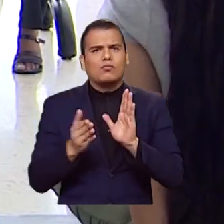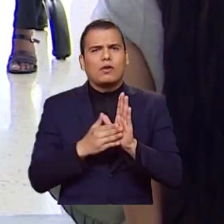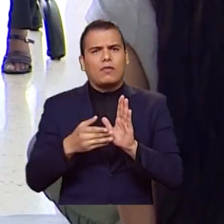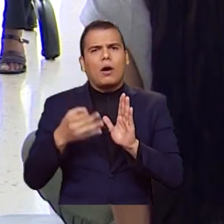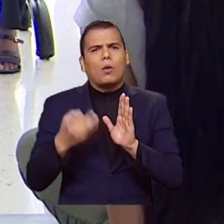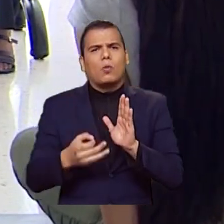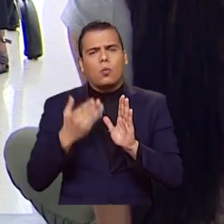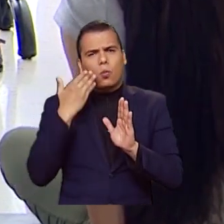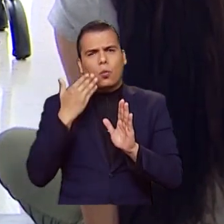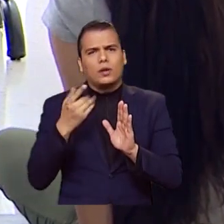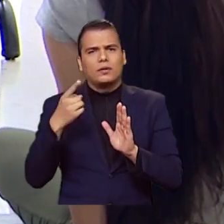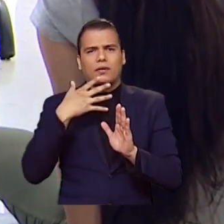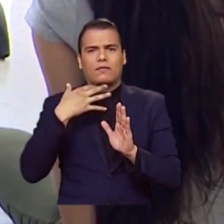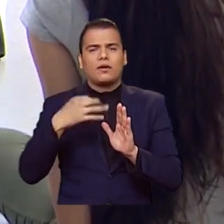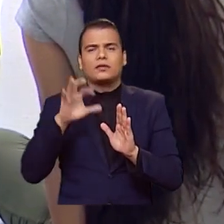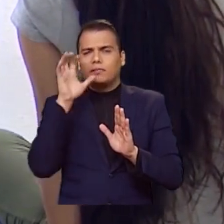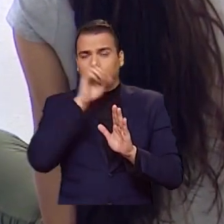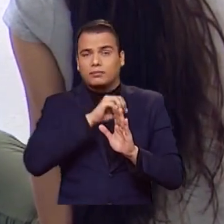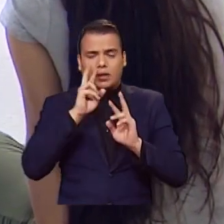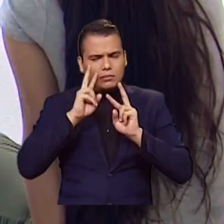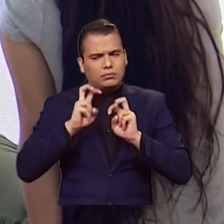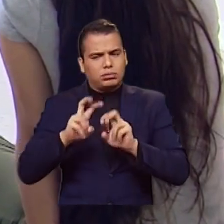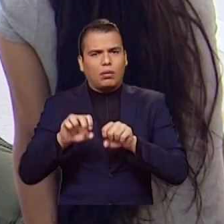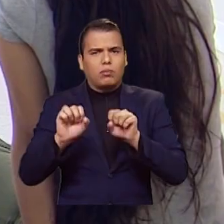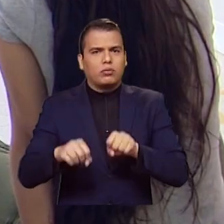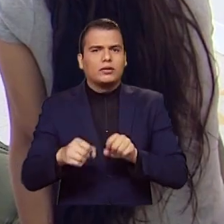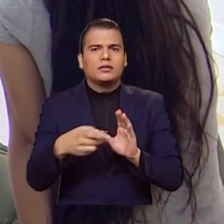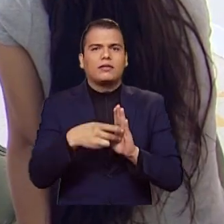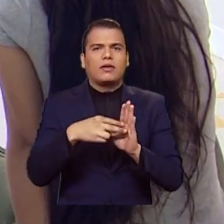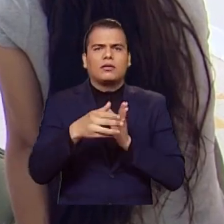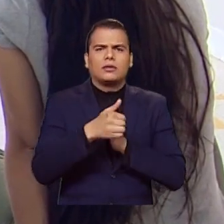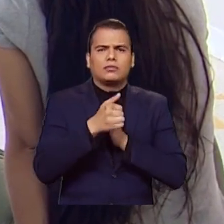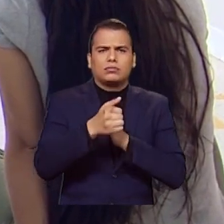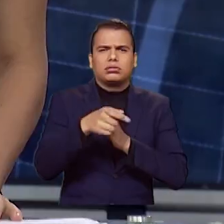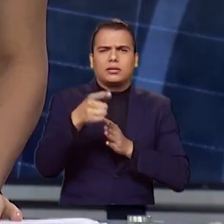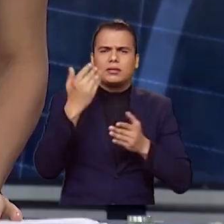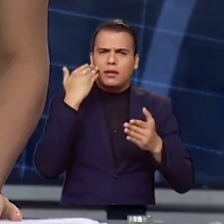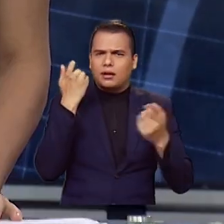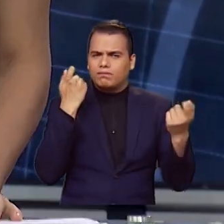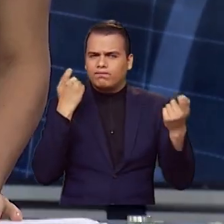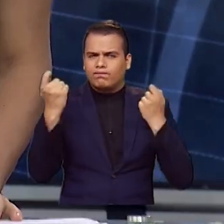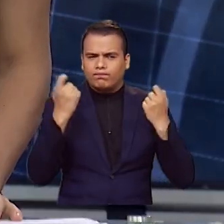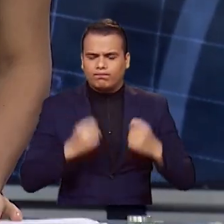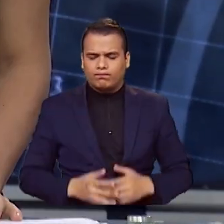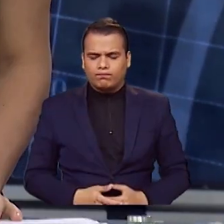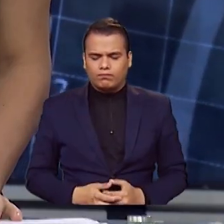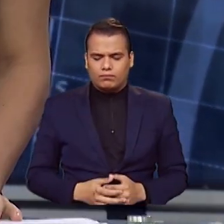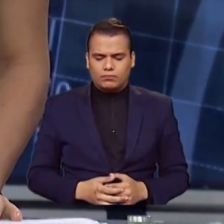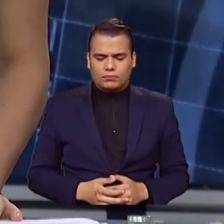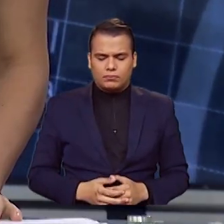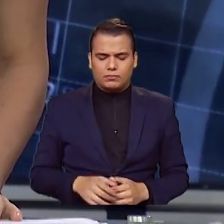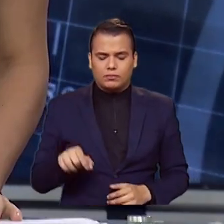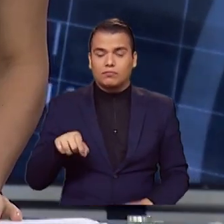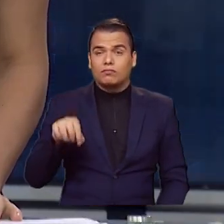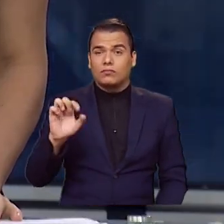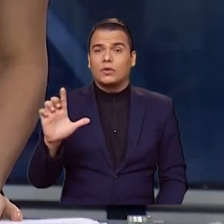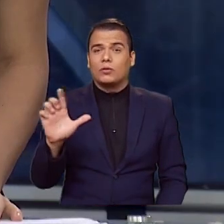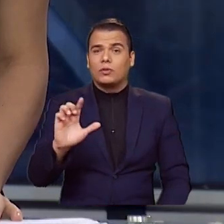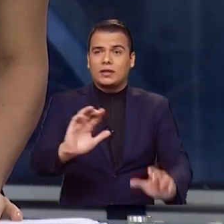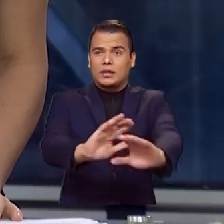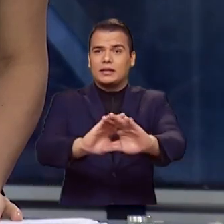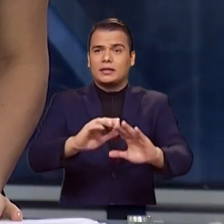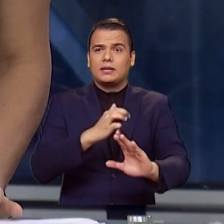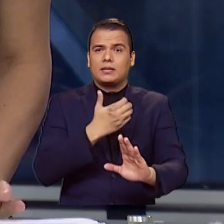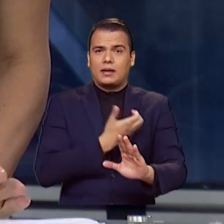evidencia científica que servirá para construir nuevas rutas en el manejo de las gestantes. El próximo lunes en Cali, tras reuniones